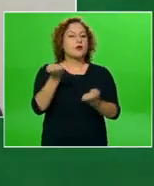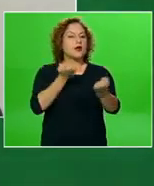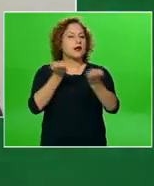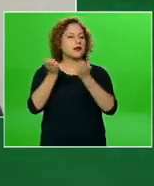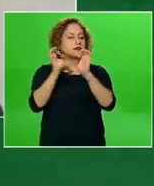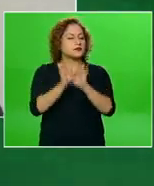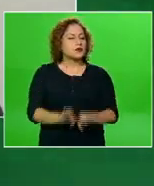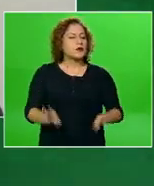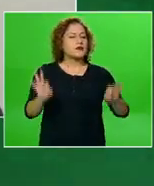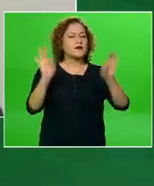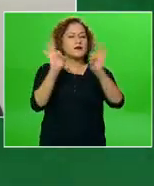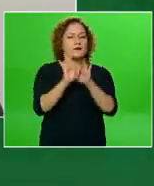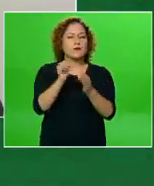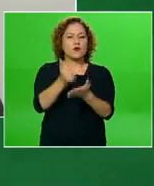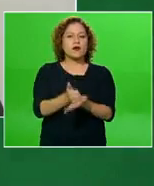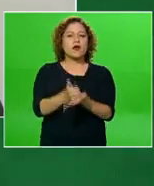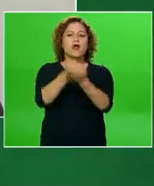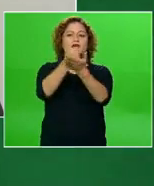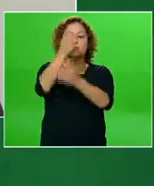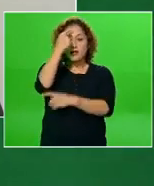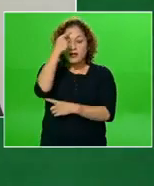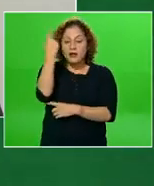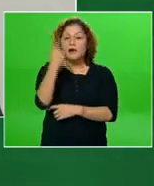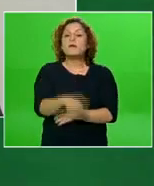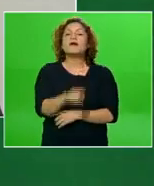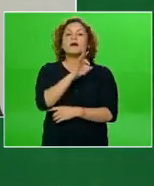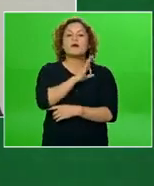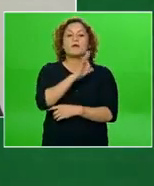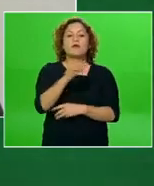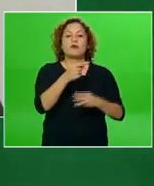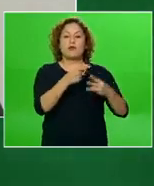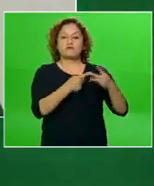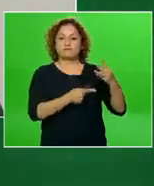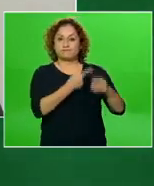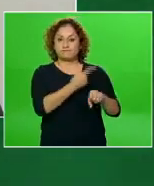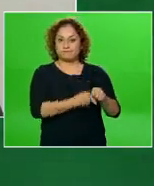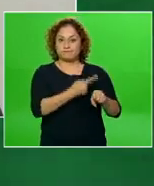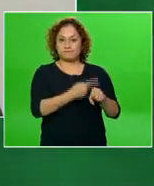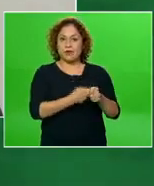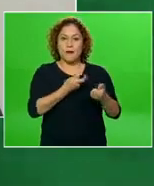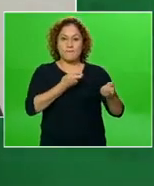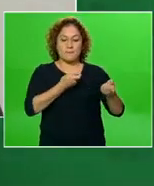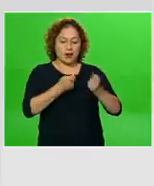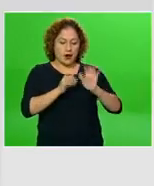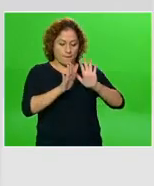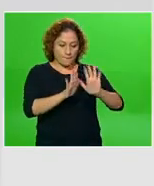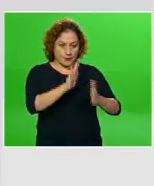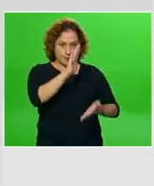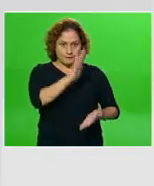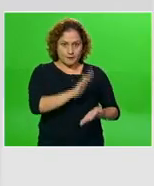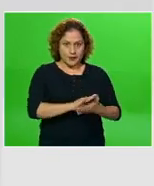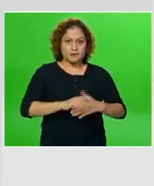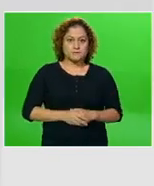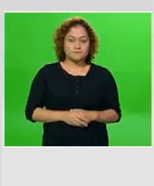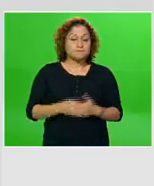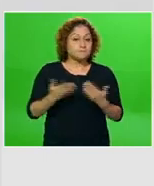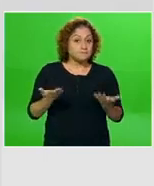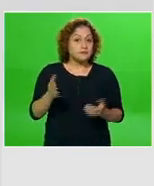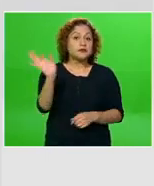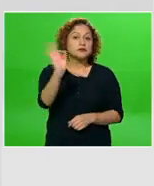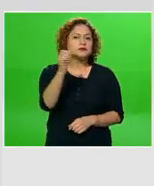ayudar también a controlar estas enfermedades y más allá que lo mejor que puede ser diabético todo ser un diabético